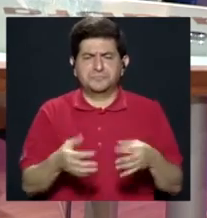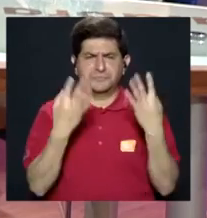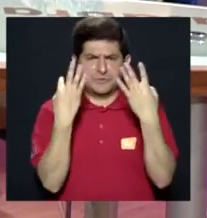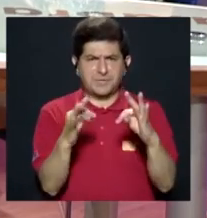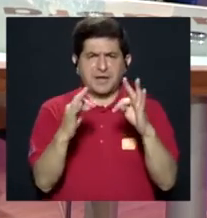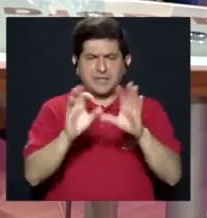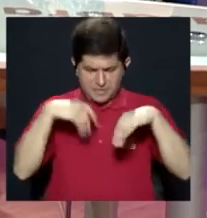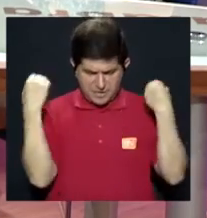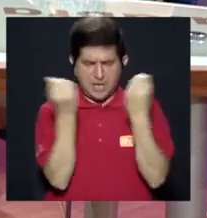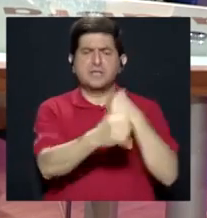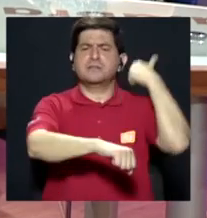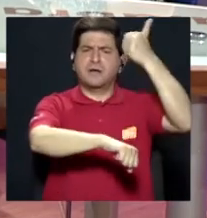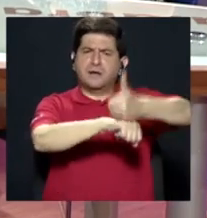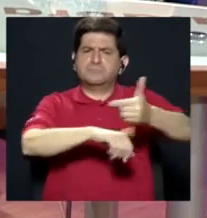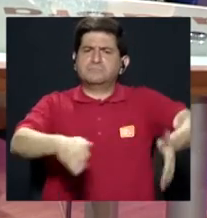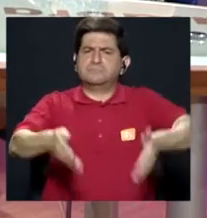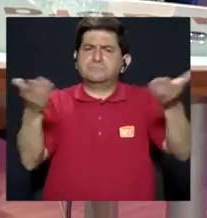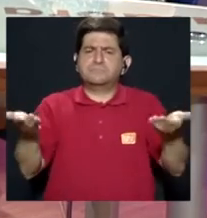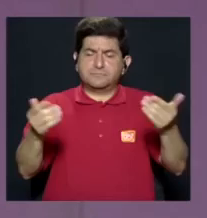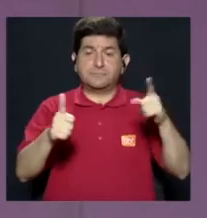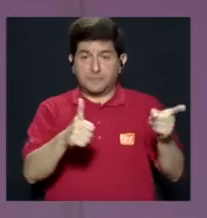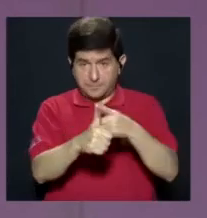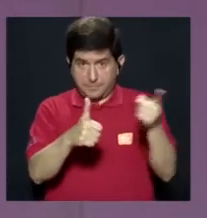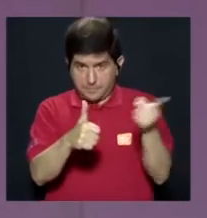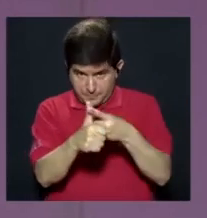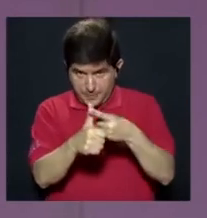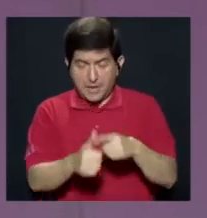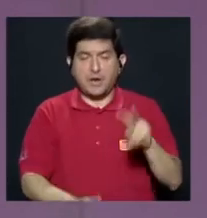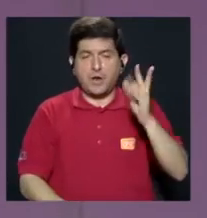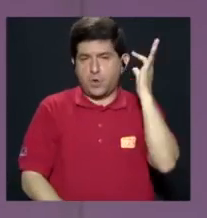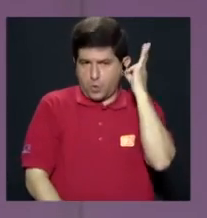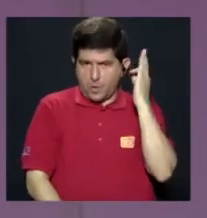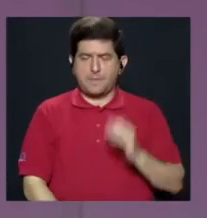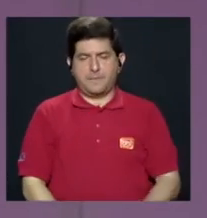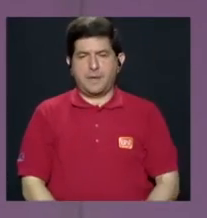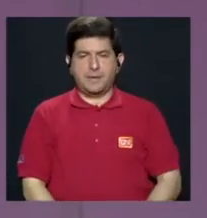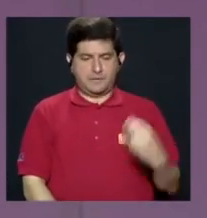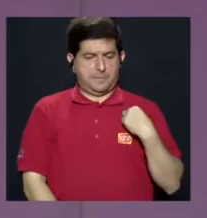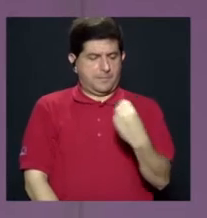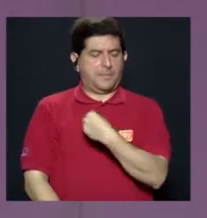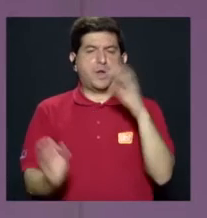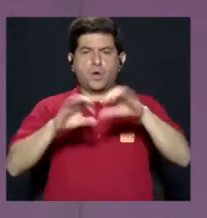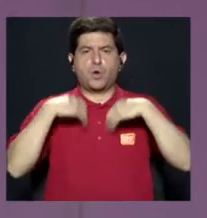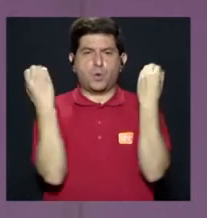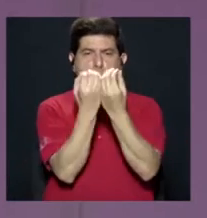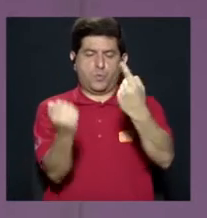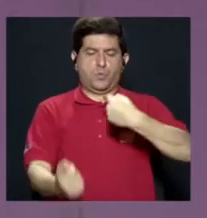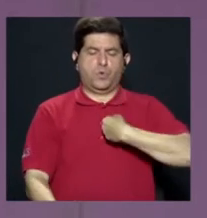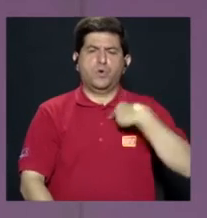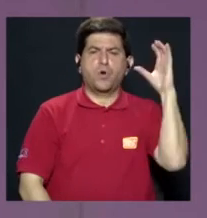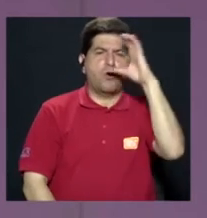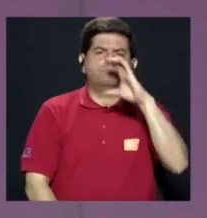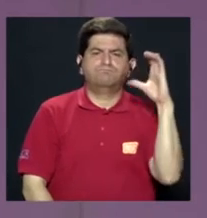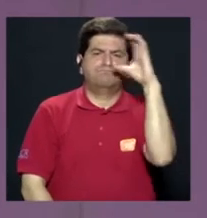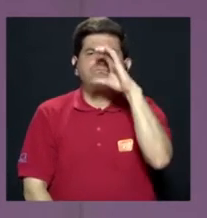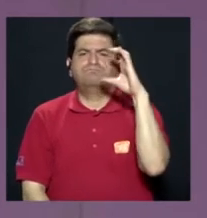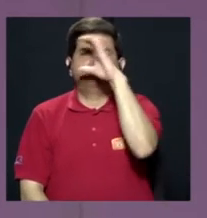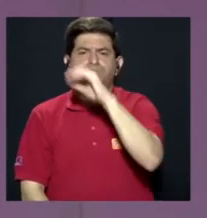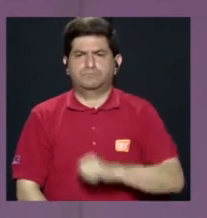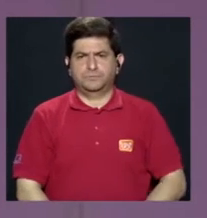lograr organizarse de esta manera? Bueno, empezamos una compañera que está en nuestra organización y yo a buscar